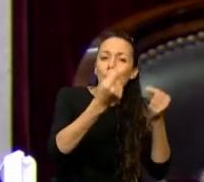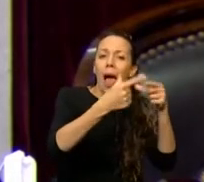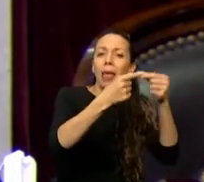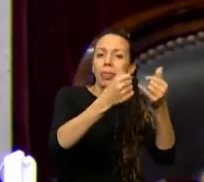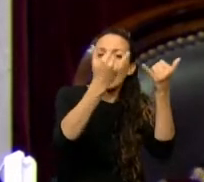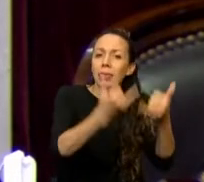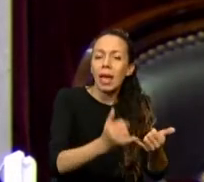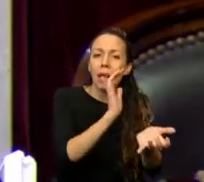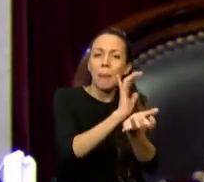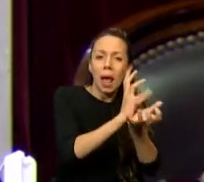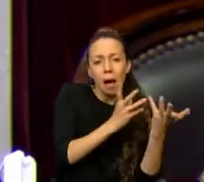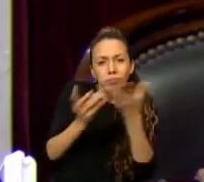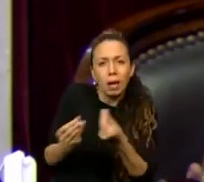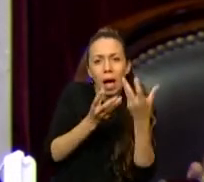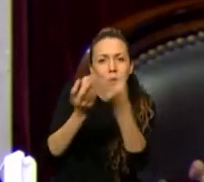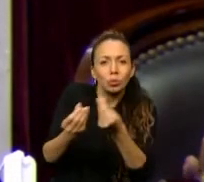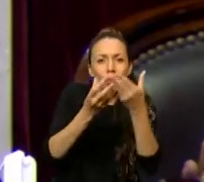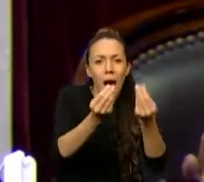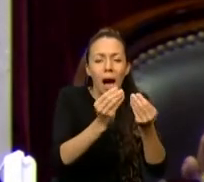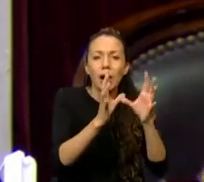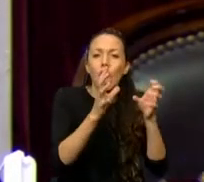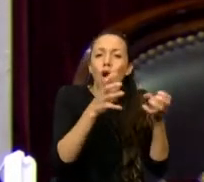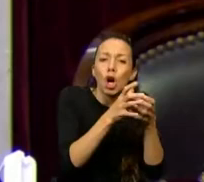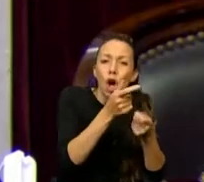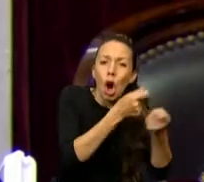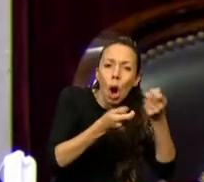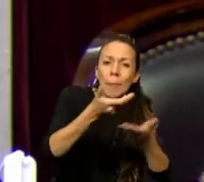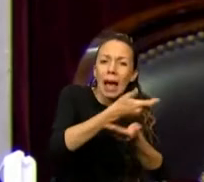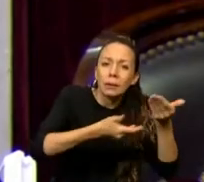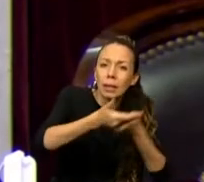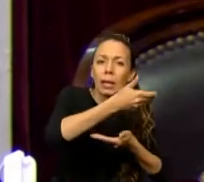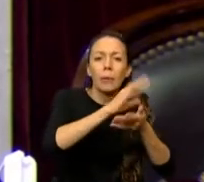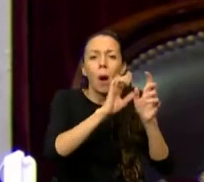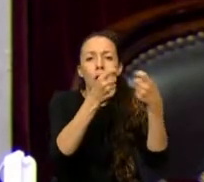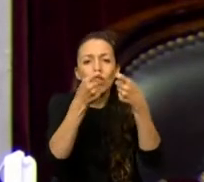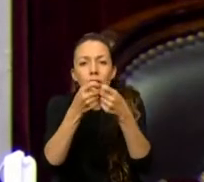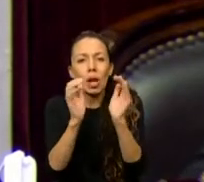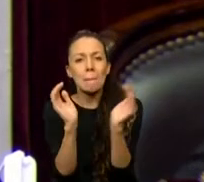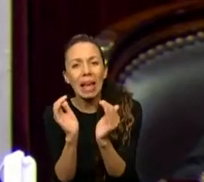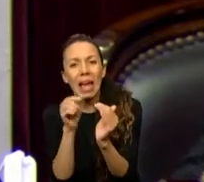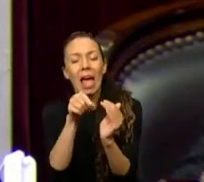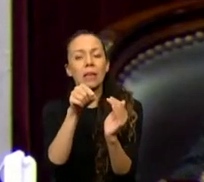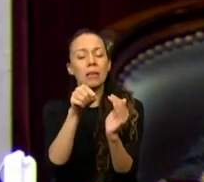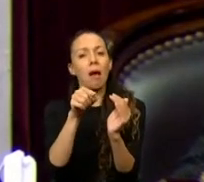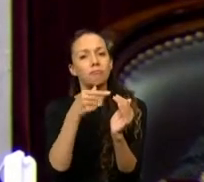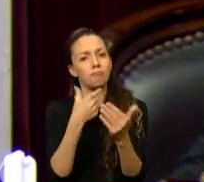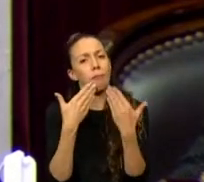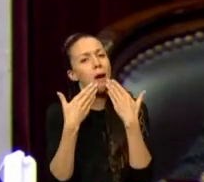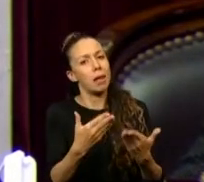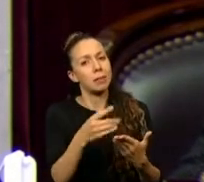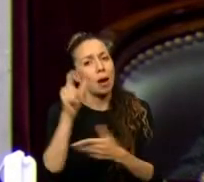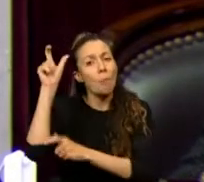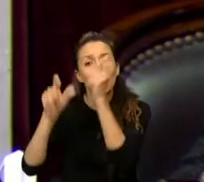nombre, pero esas pequeñas cooperativas, esas pequeñas asociaciones y esas personas empáticas